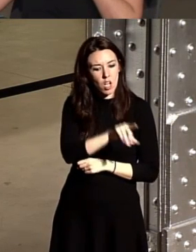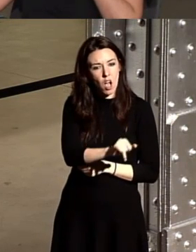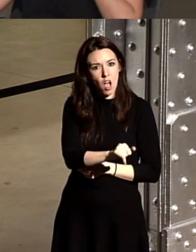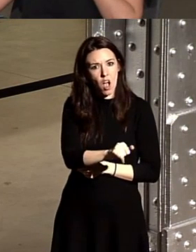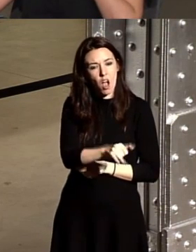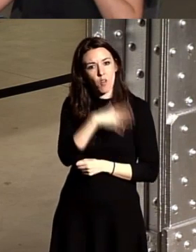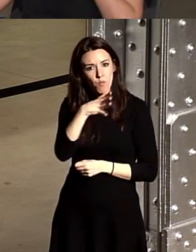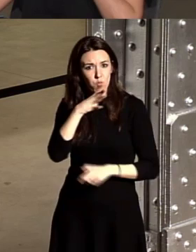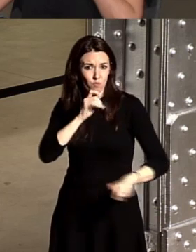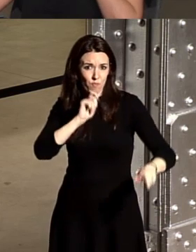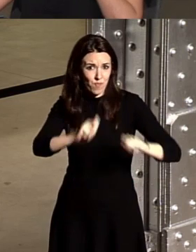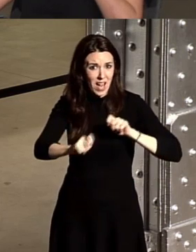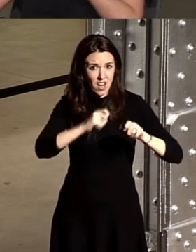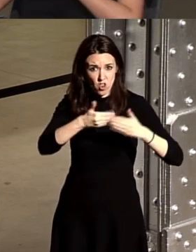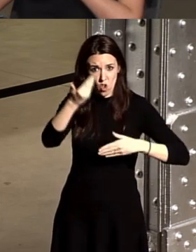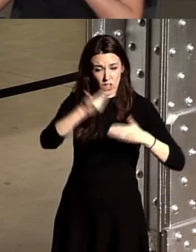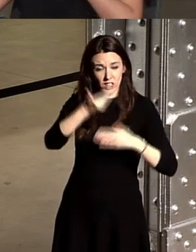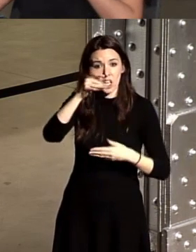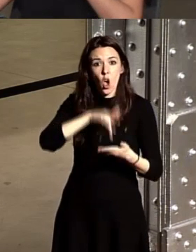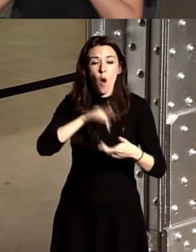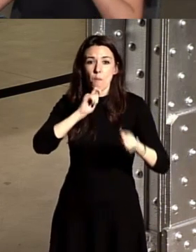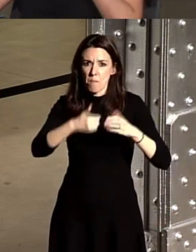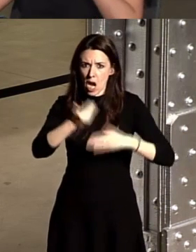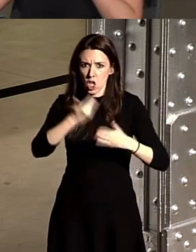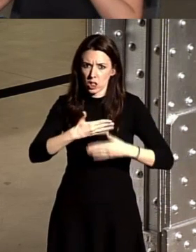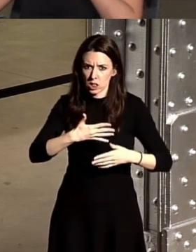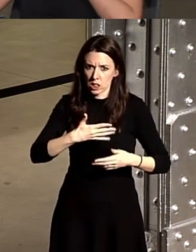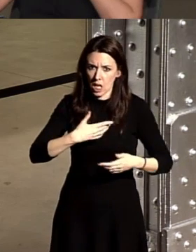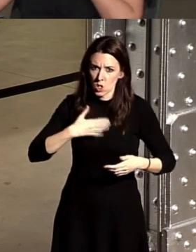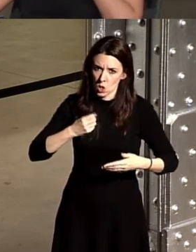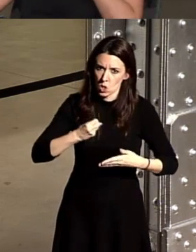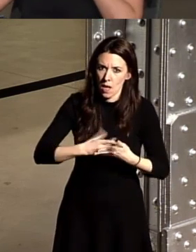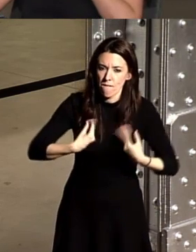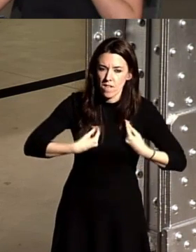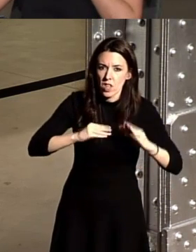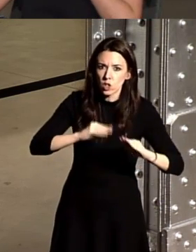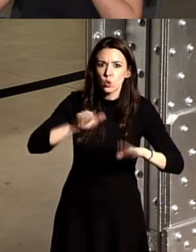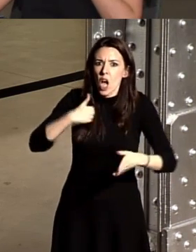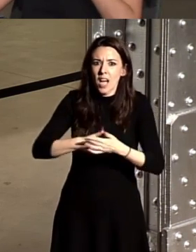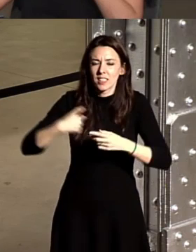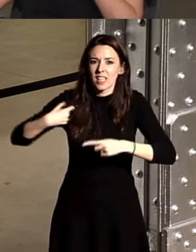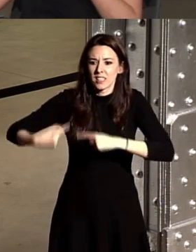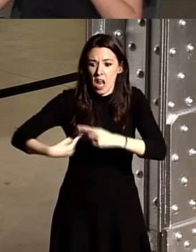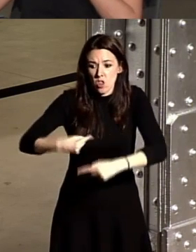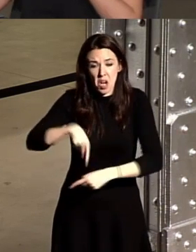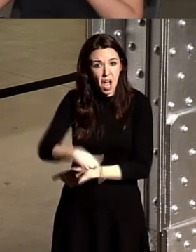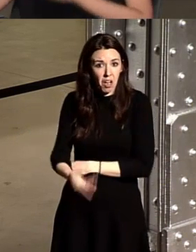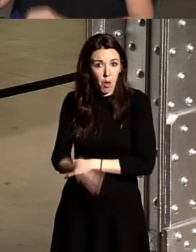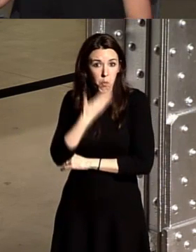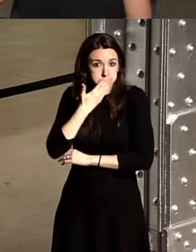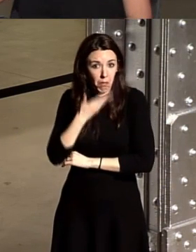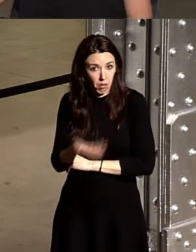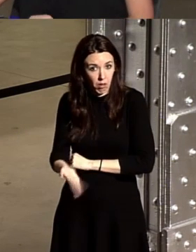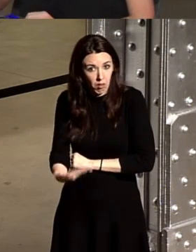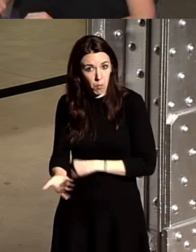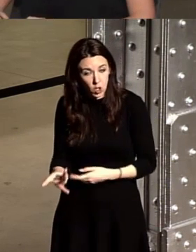por periodistas, desde periodistas que se juegan la vida hasta periodistas que tienen una trayectoria que aquí no importa en absoluto y que desde luego